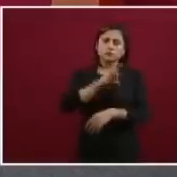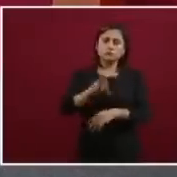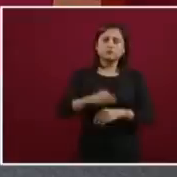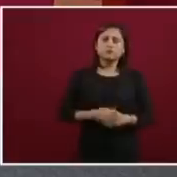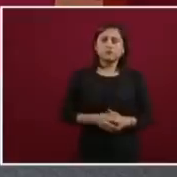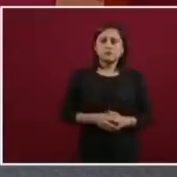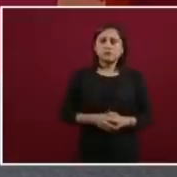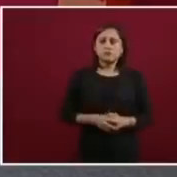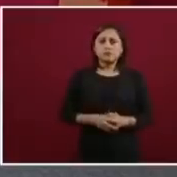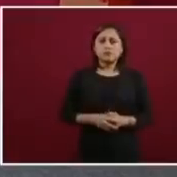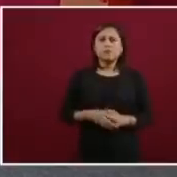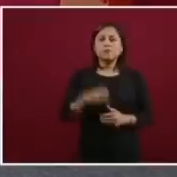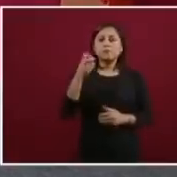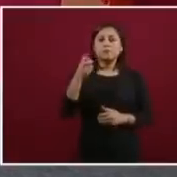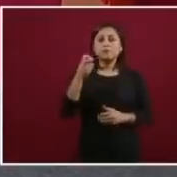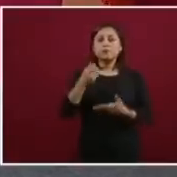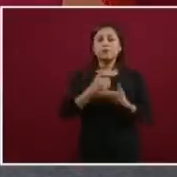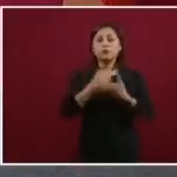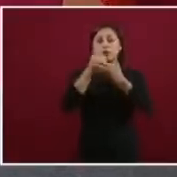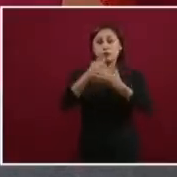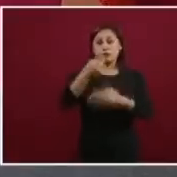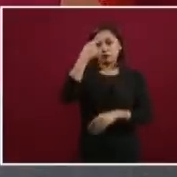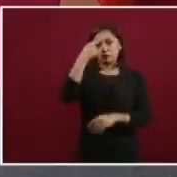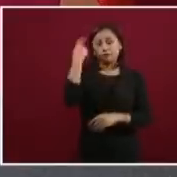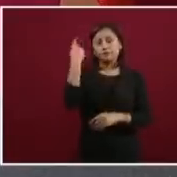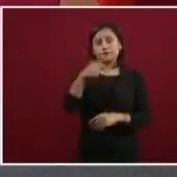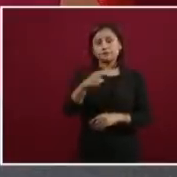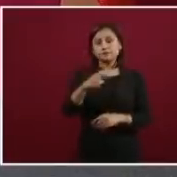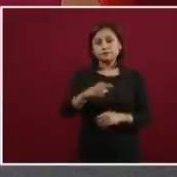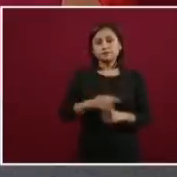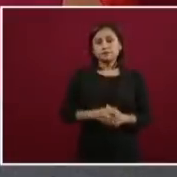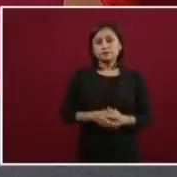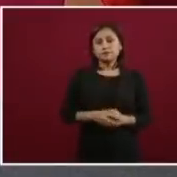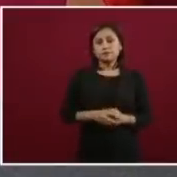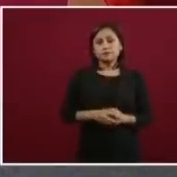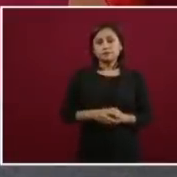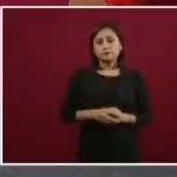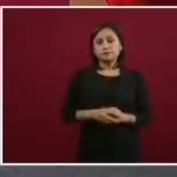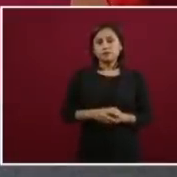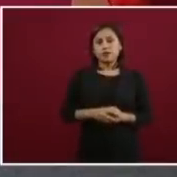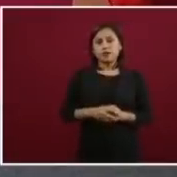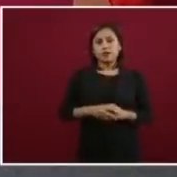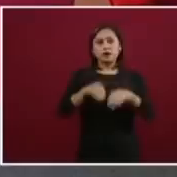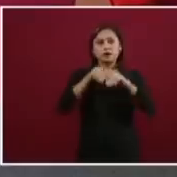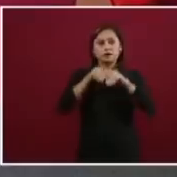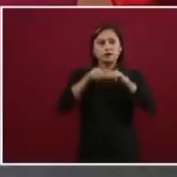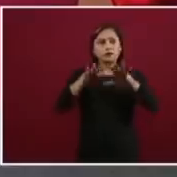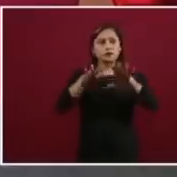y hacer realidad el derecho a la información